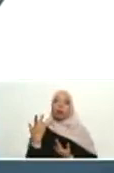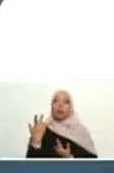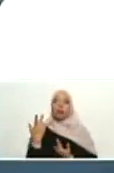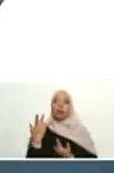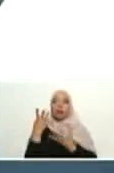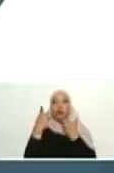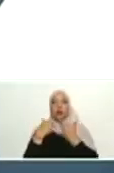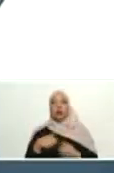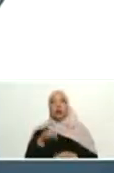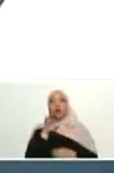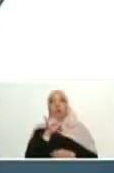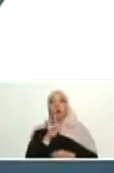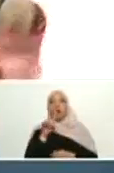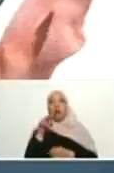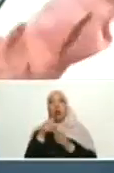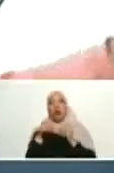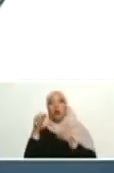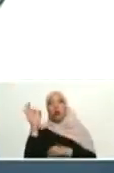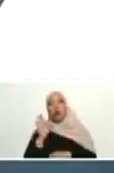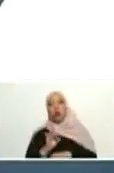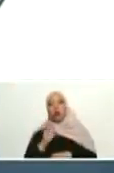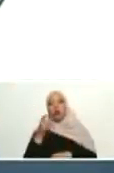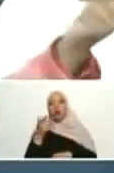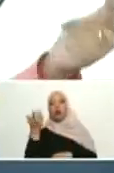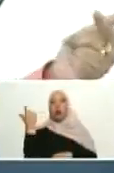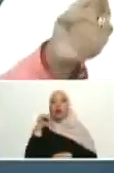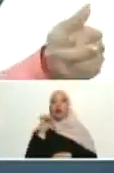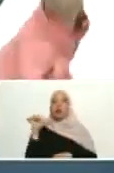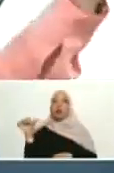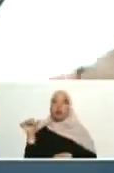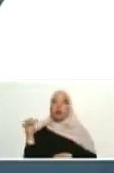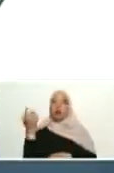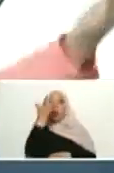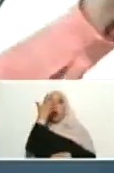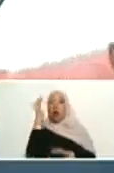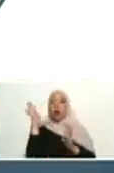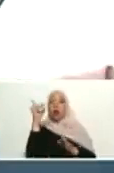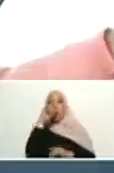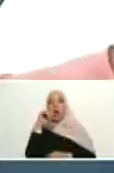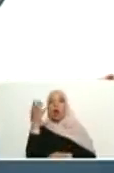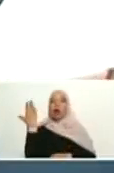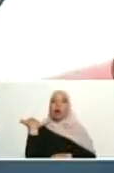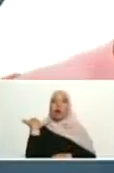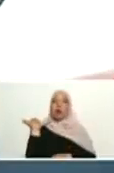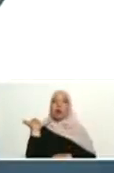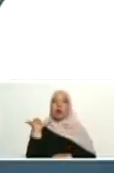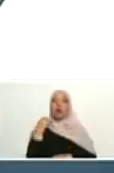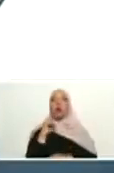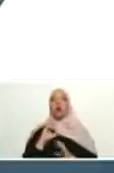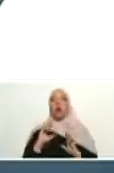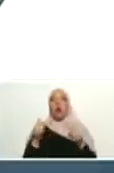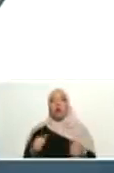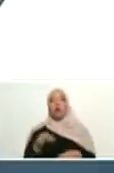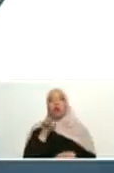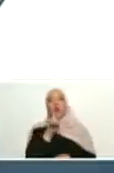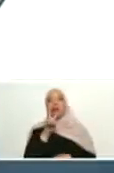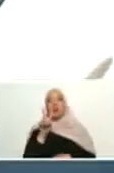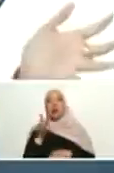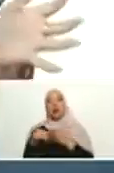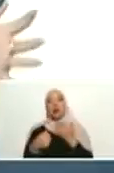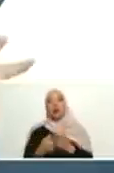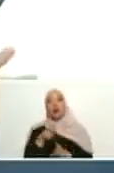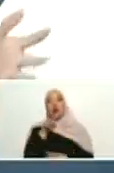incrementó 42% comparado con la semana de carnavales del año pasado. Relación 2022 y